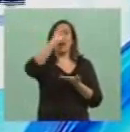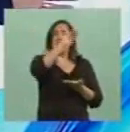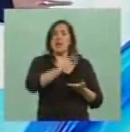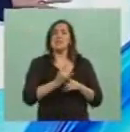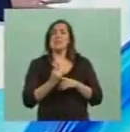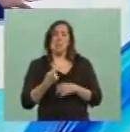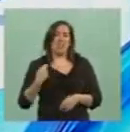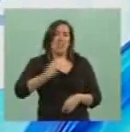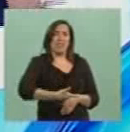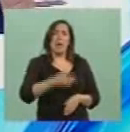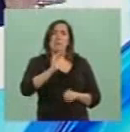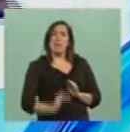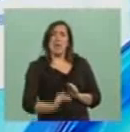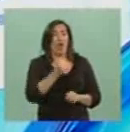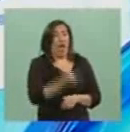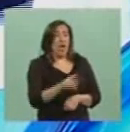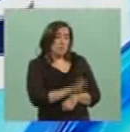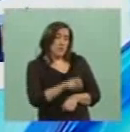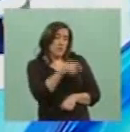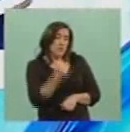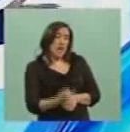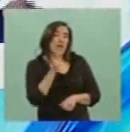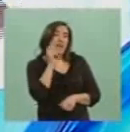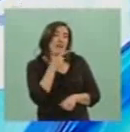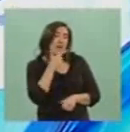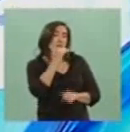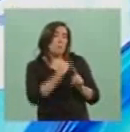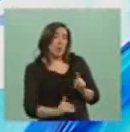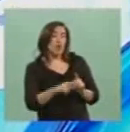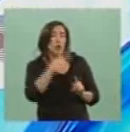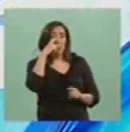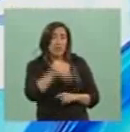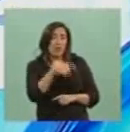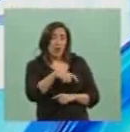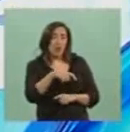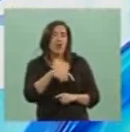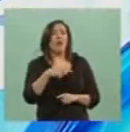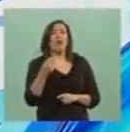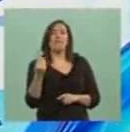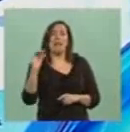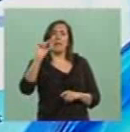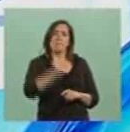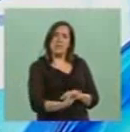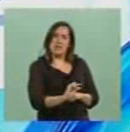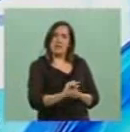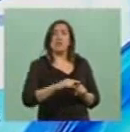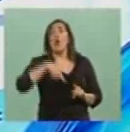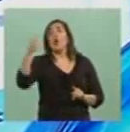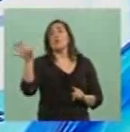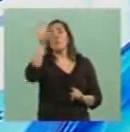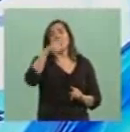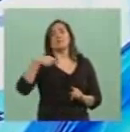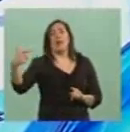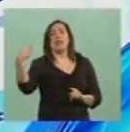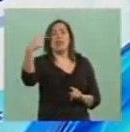como teníamos petróleo y teníamos gas, teníamos que tener menos que las otras y le dieron más a las otras. Sin embargo, me acuerdo